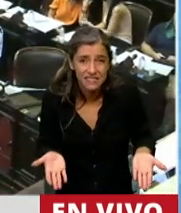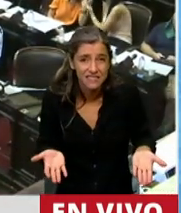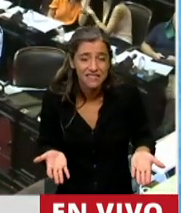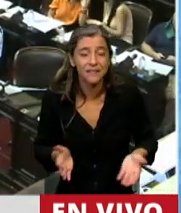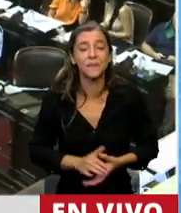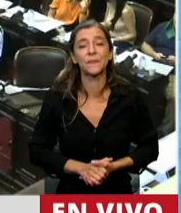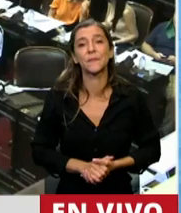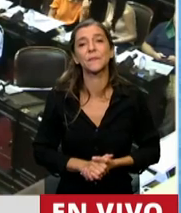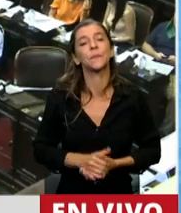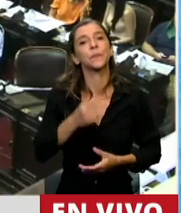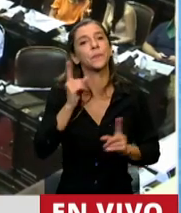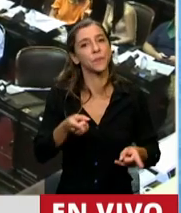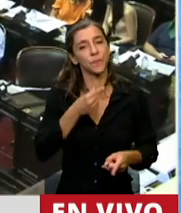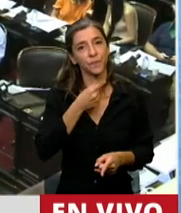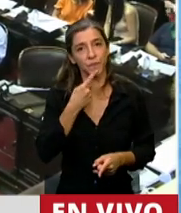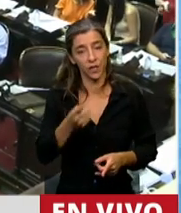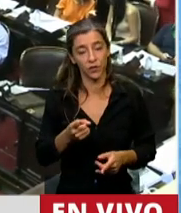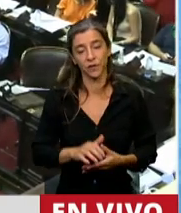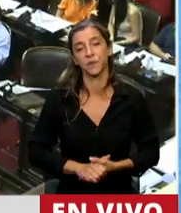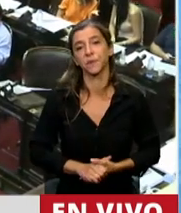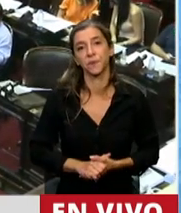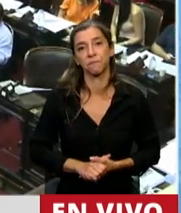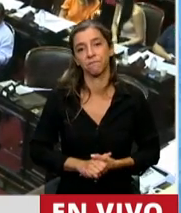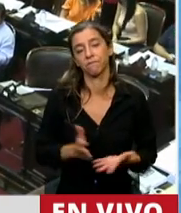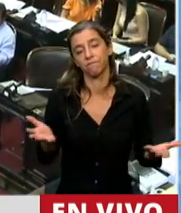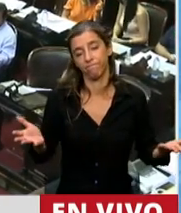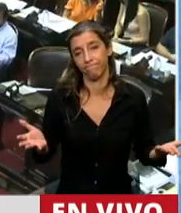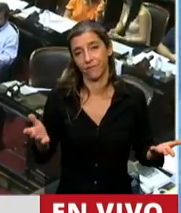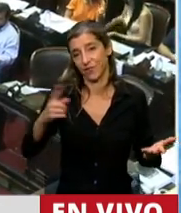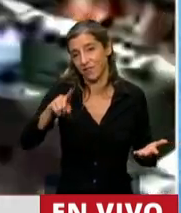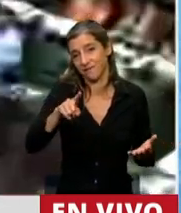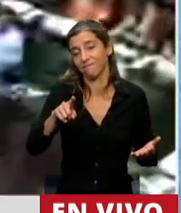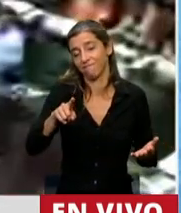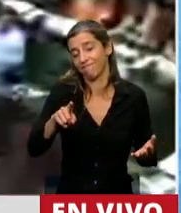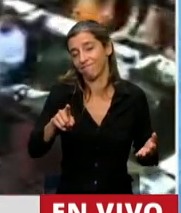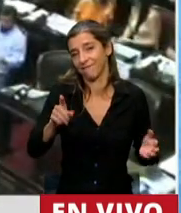quiero decir también que, como ha quedado claro absolutamente, como está claro,